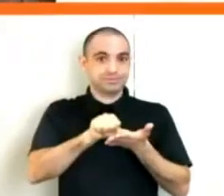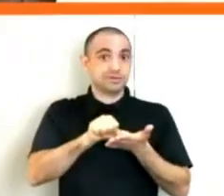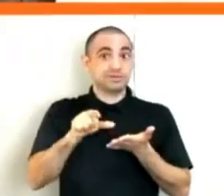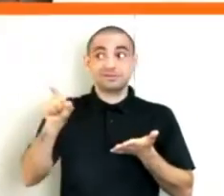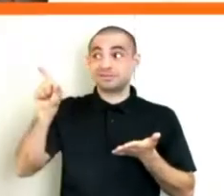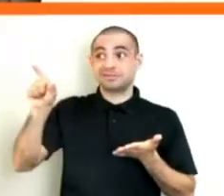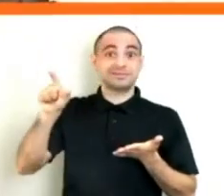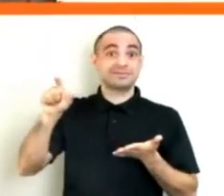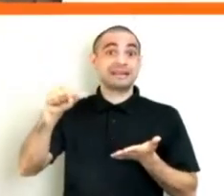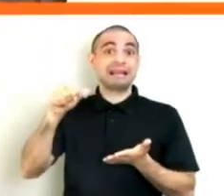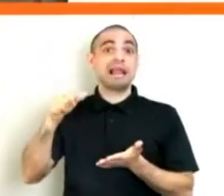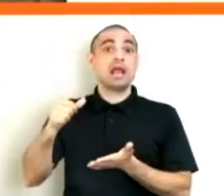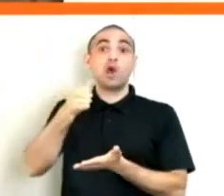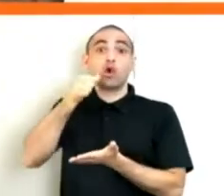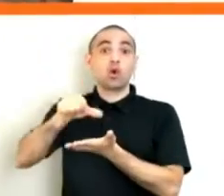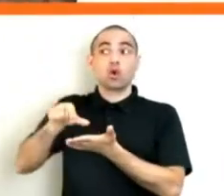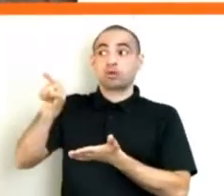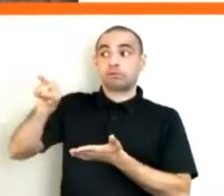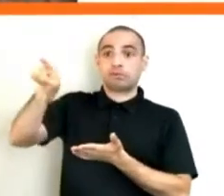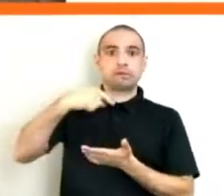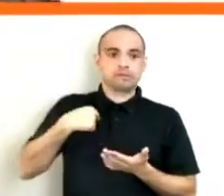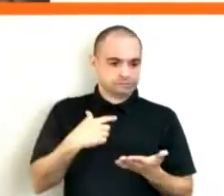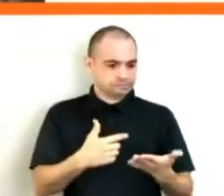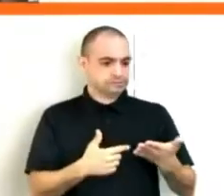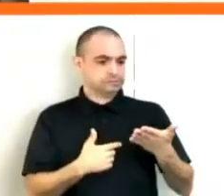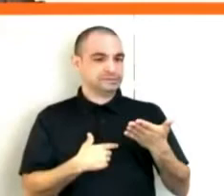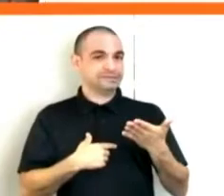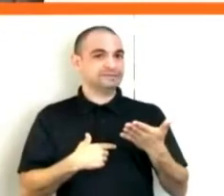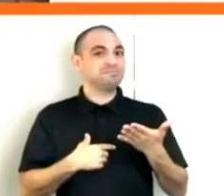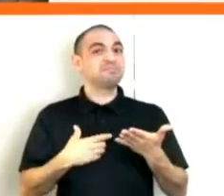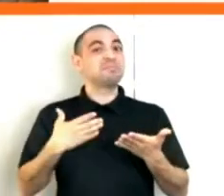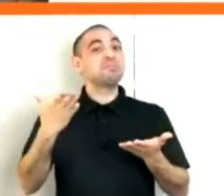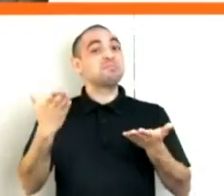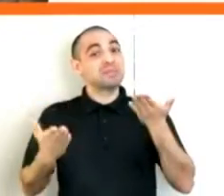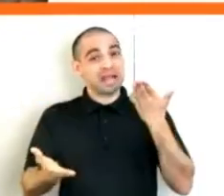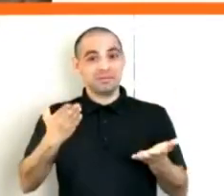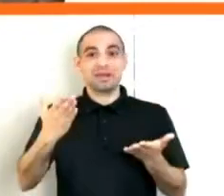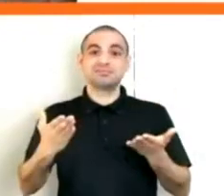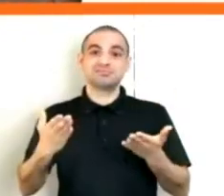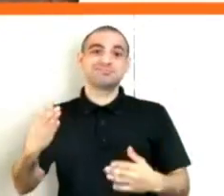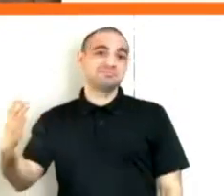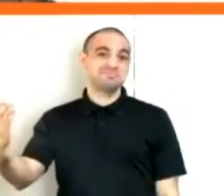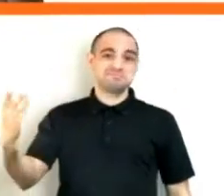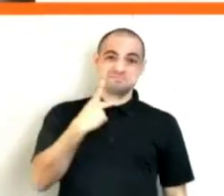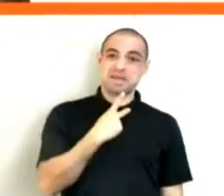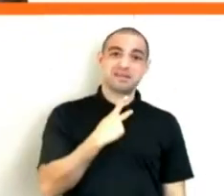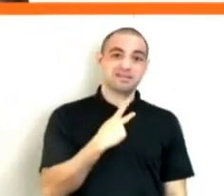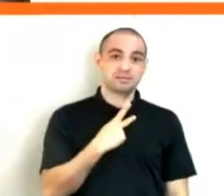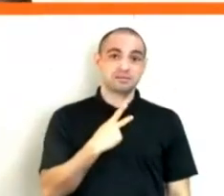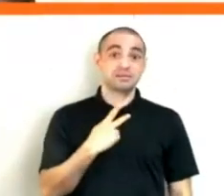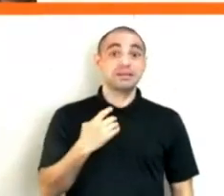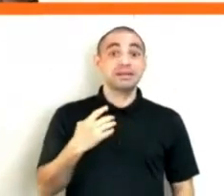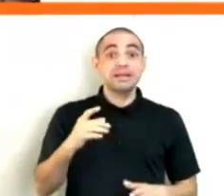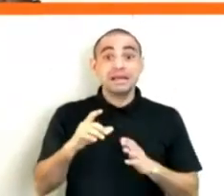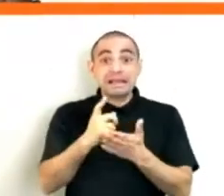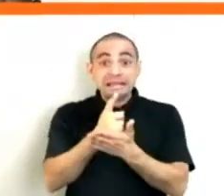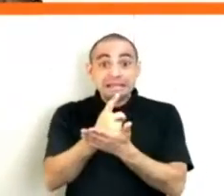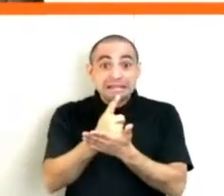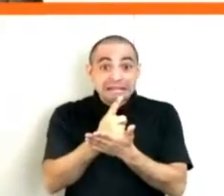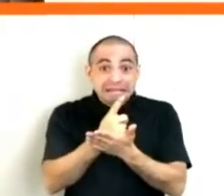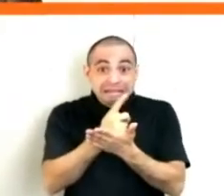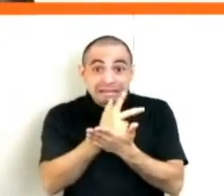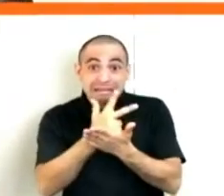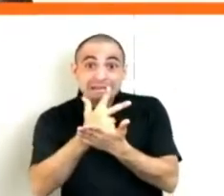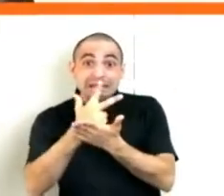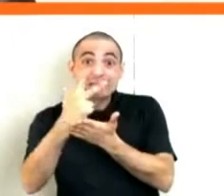postal, la probabilidad de que ese cheque llegue devuelto es bien alta. Así que si ese cheque llega devuelto después de 3 semanas, hay